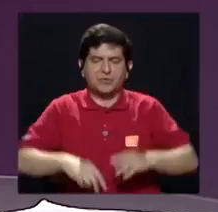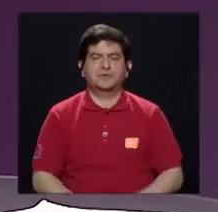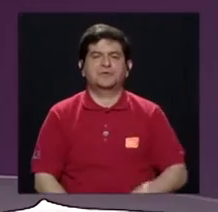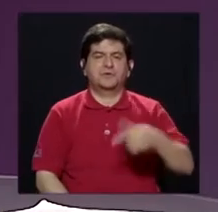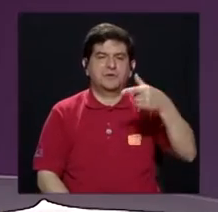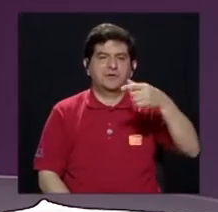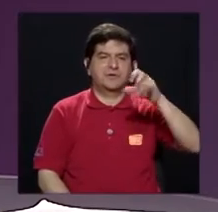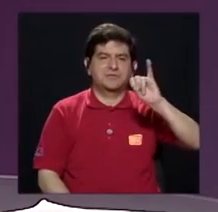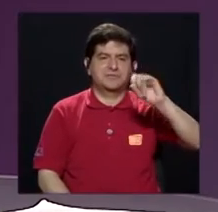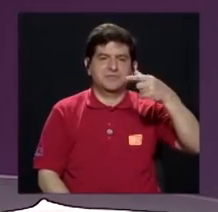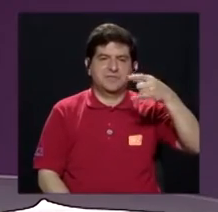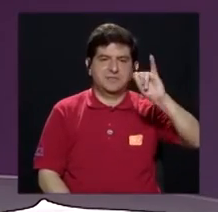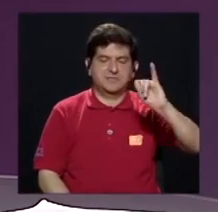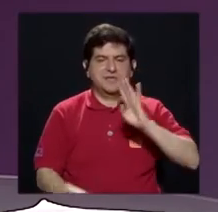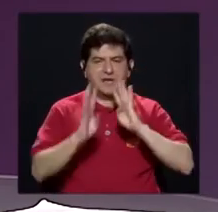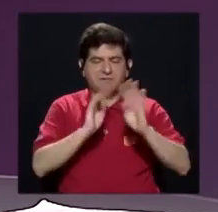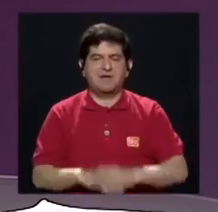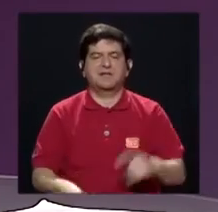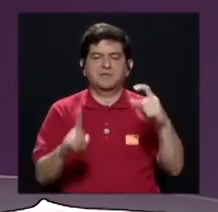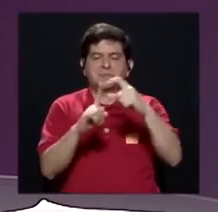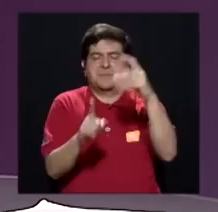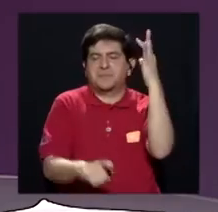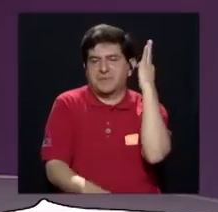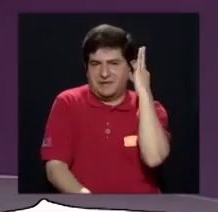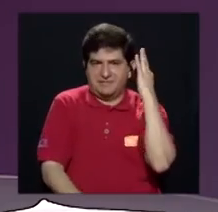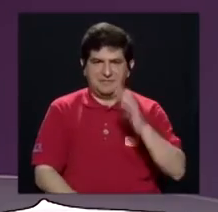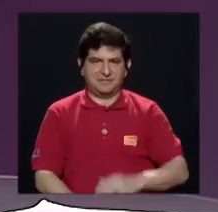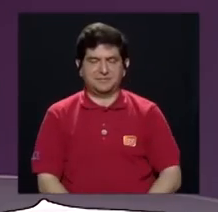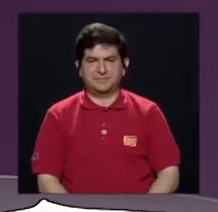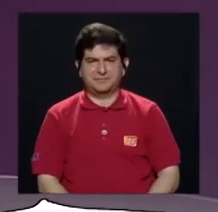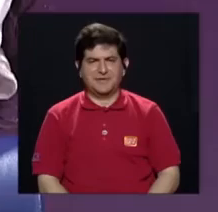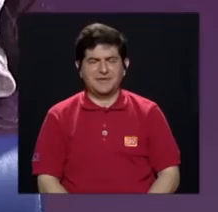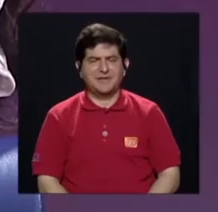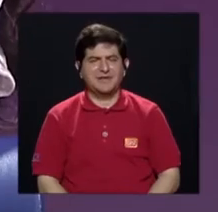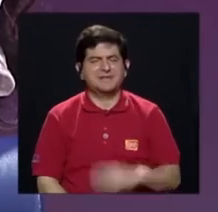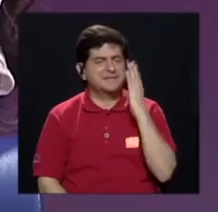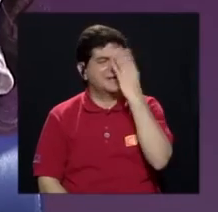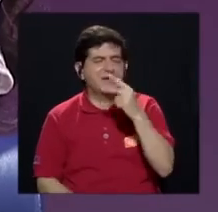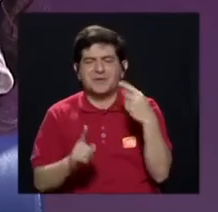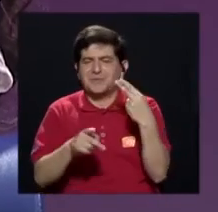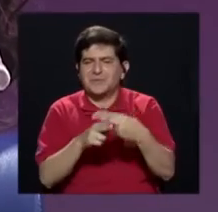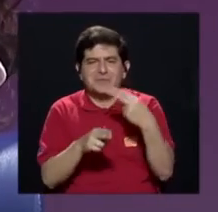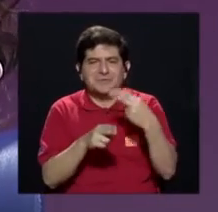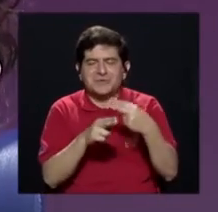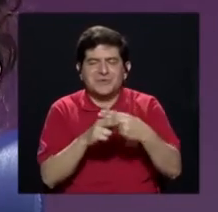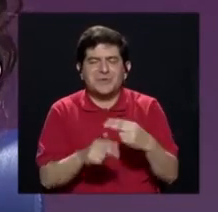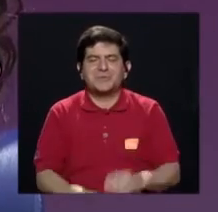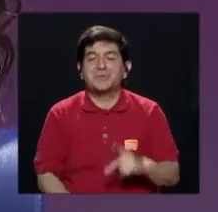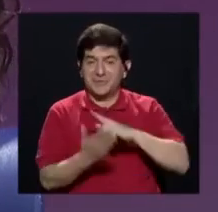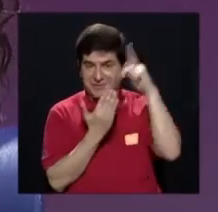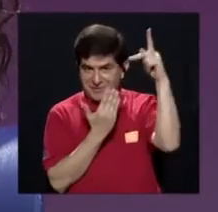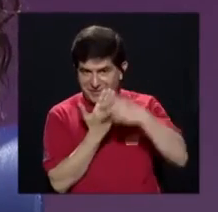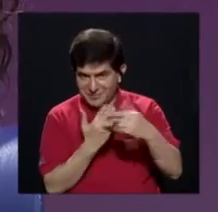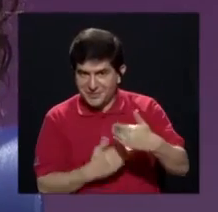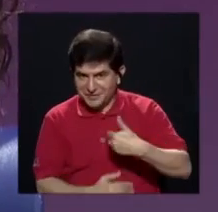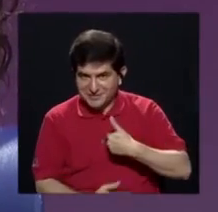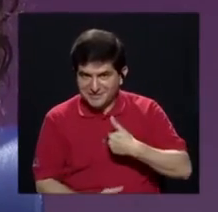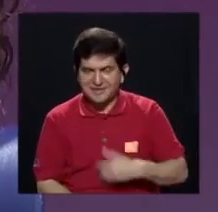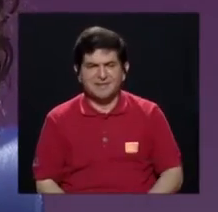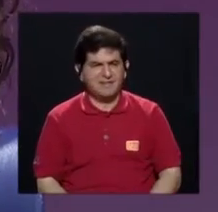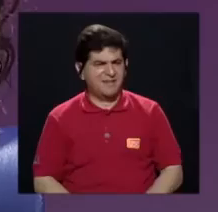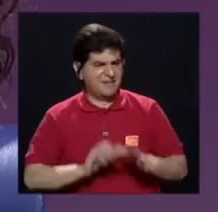y hablando de Palabra de Mujer, y es tan bello este nombre en este programa, Palabra de Mujer,